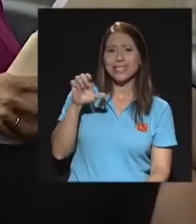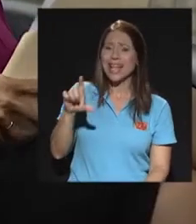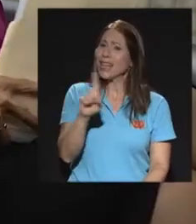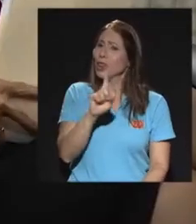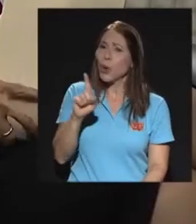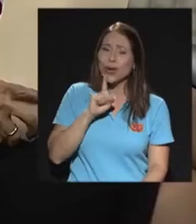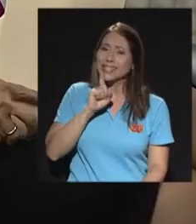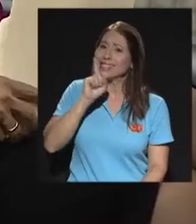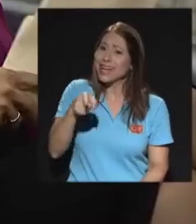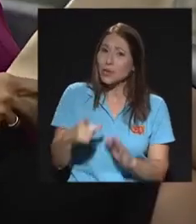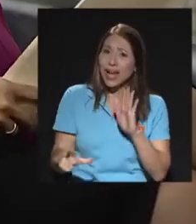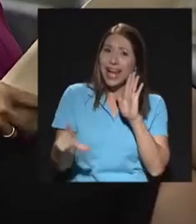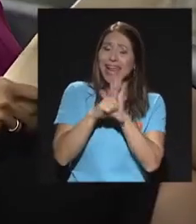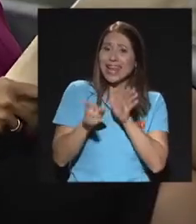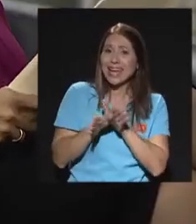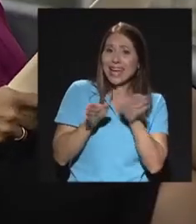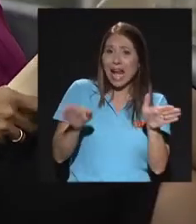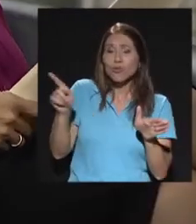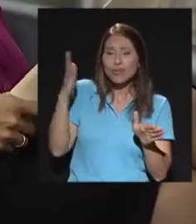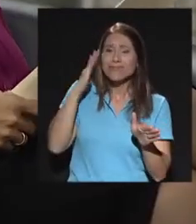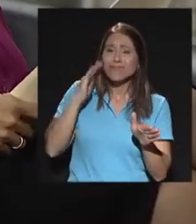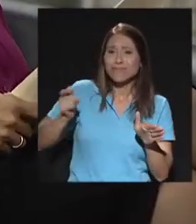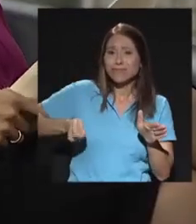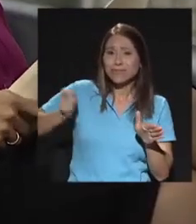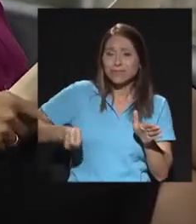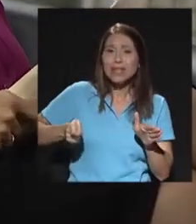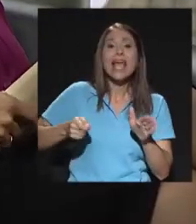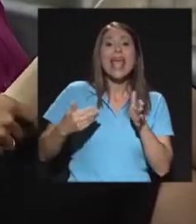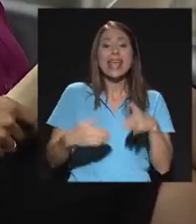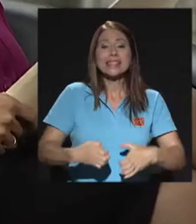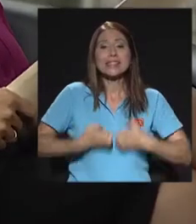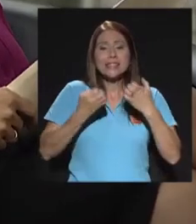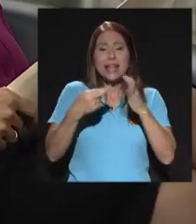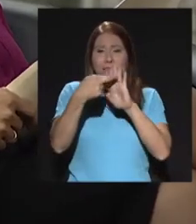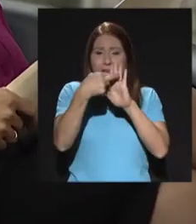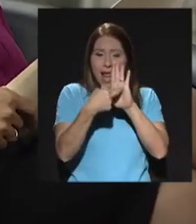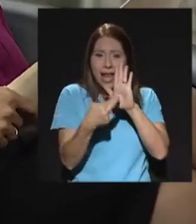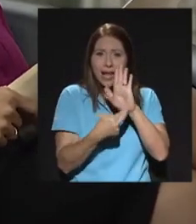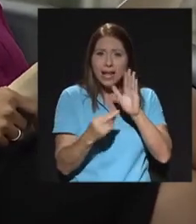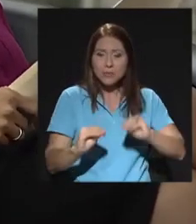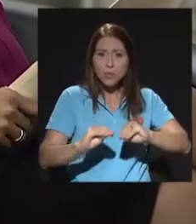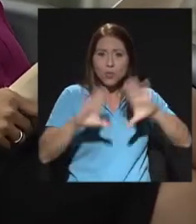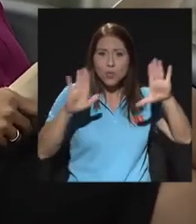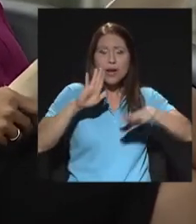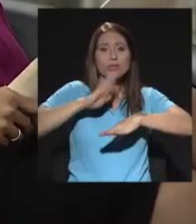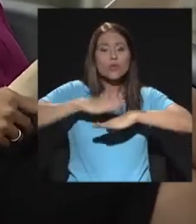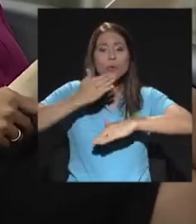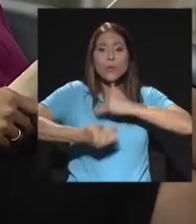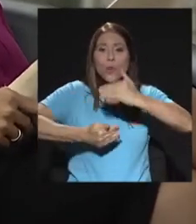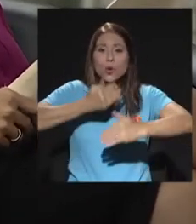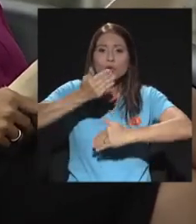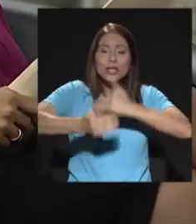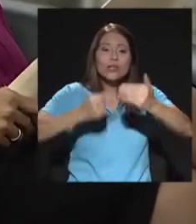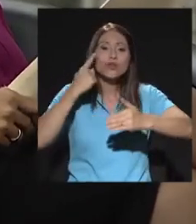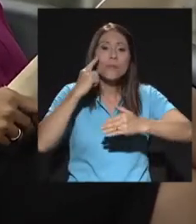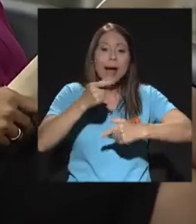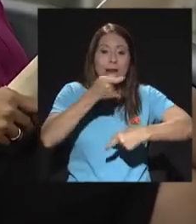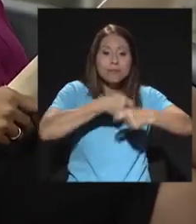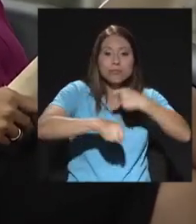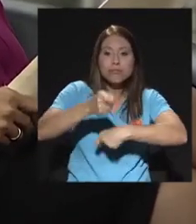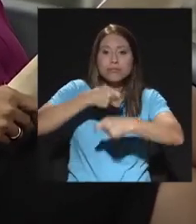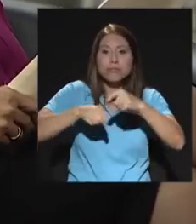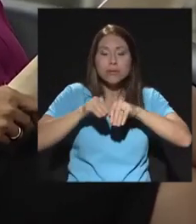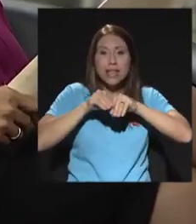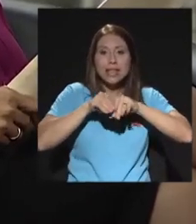de Telecomunicaciones, usted como abogada lo conoce muy bien, existen reglas muy claras sobre los procesos de traslados de